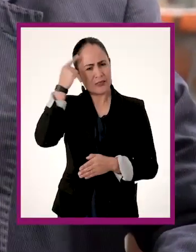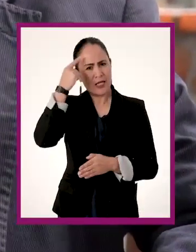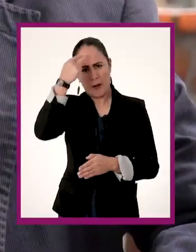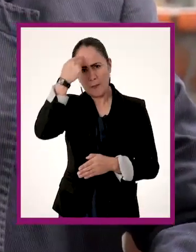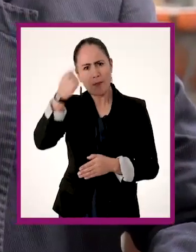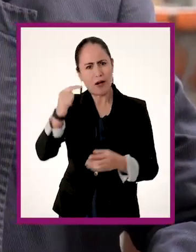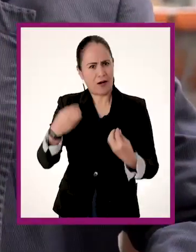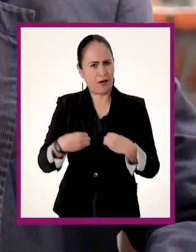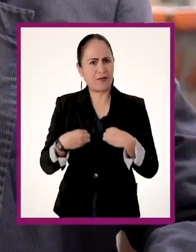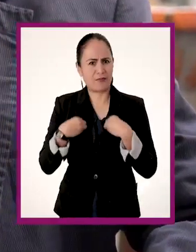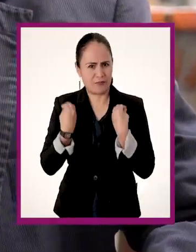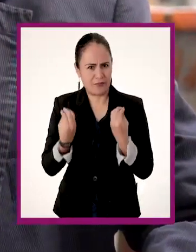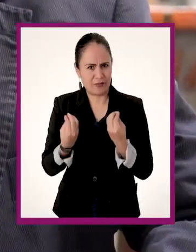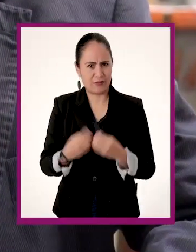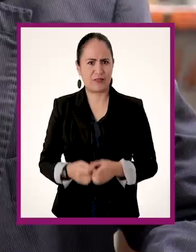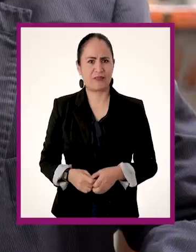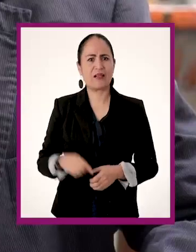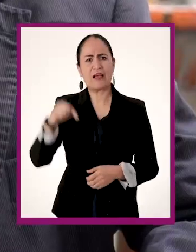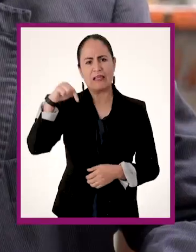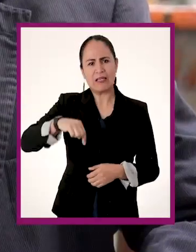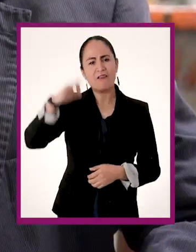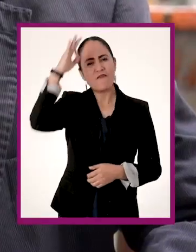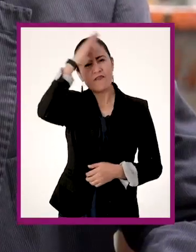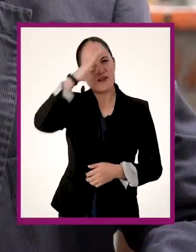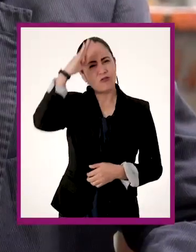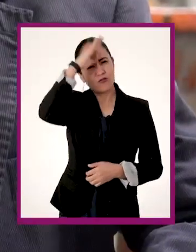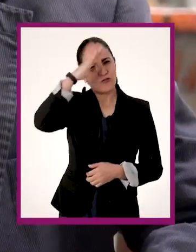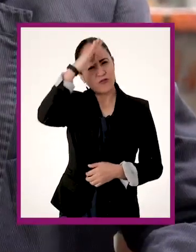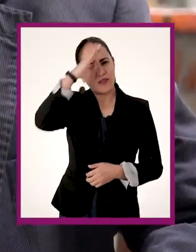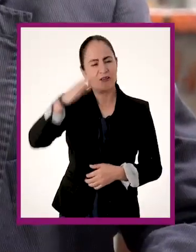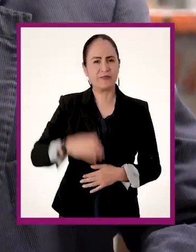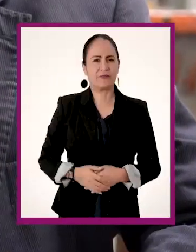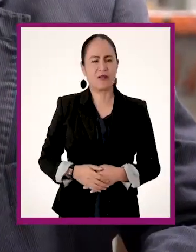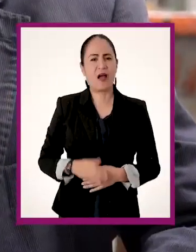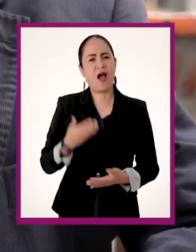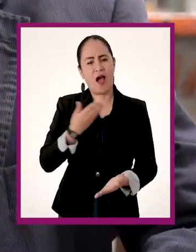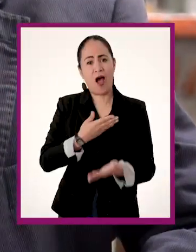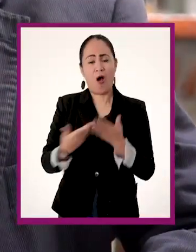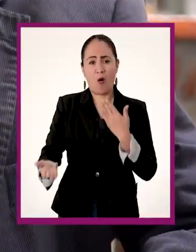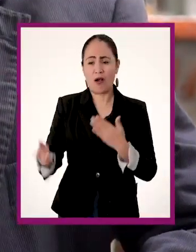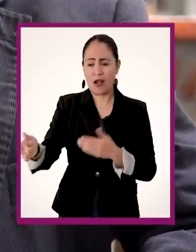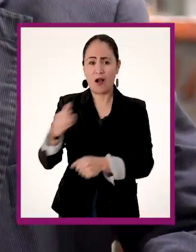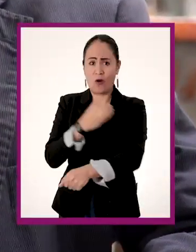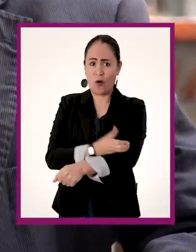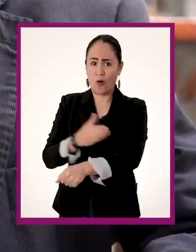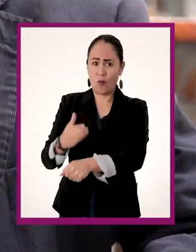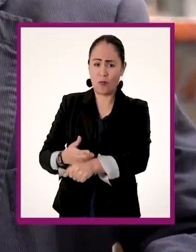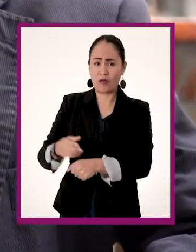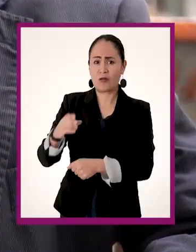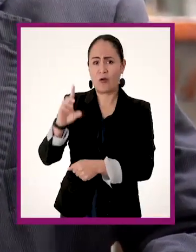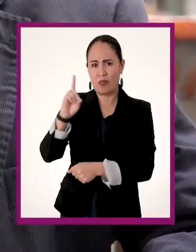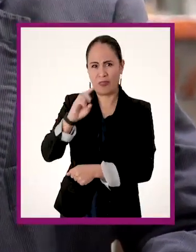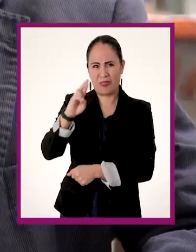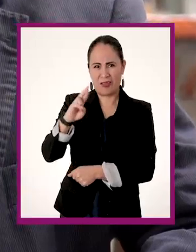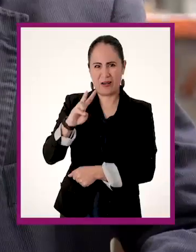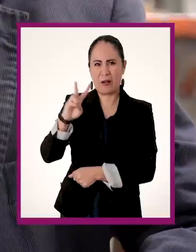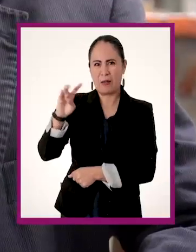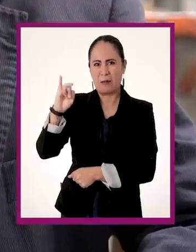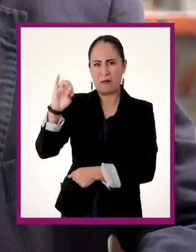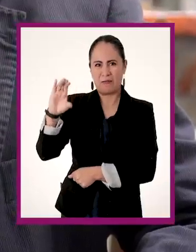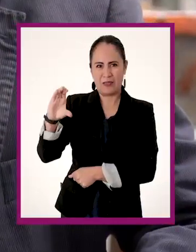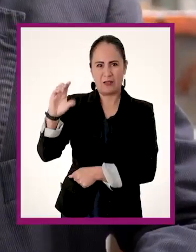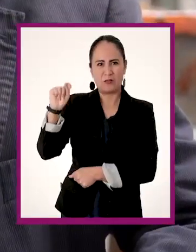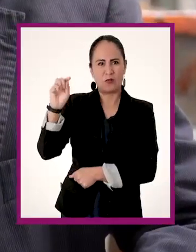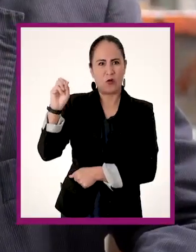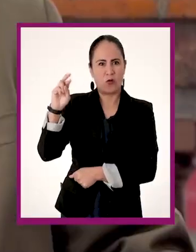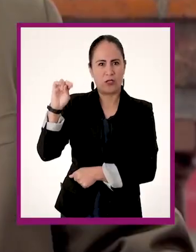la serie Pensar para Vivir. Esto es filosofía. En esta ocasión nos acompaña